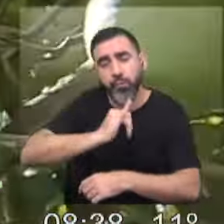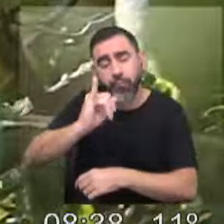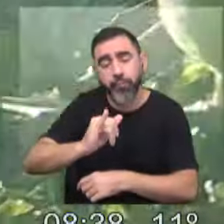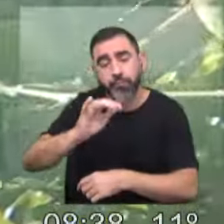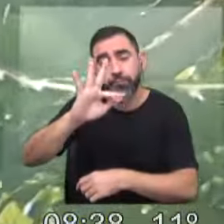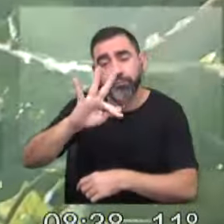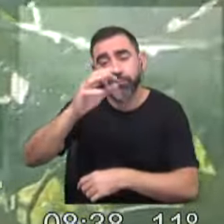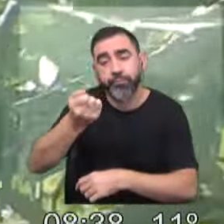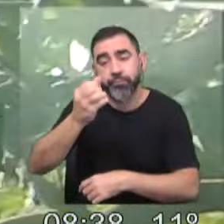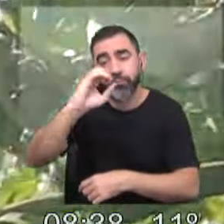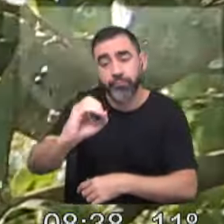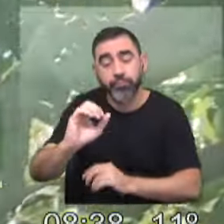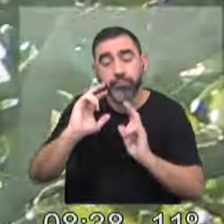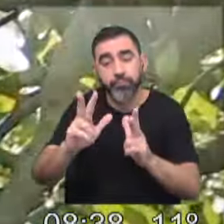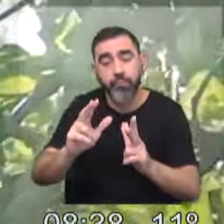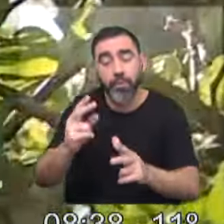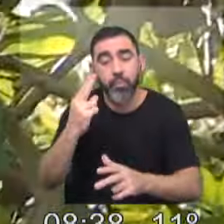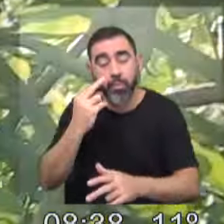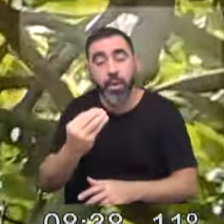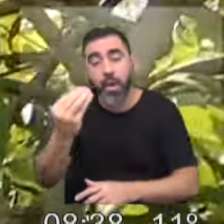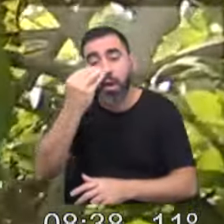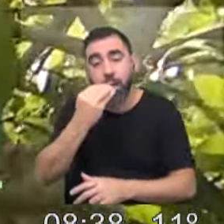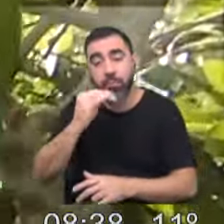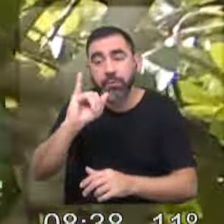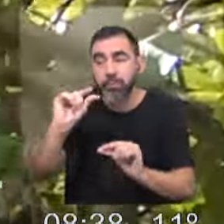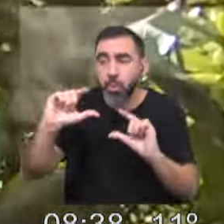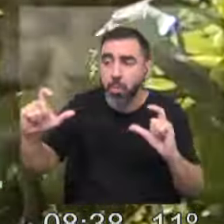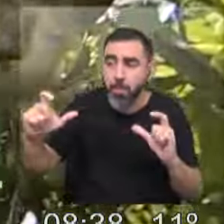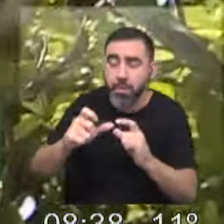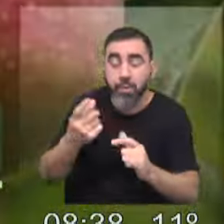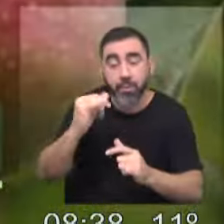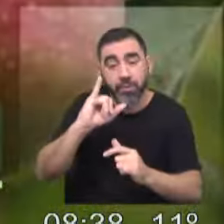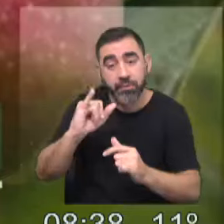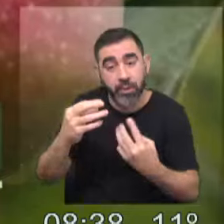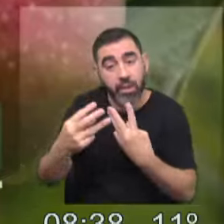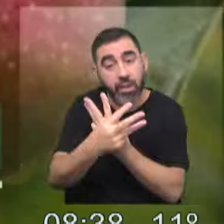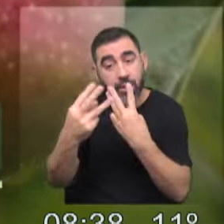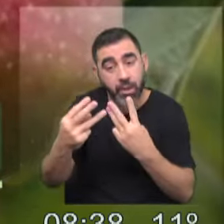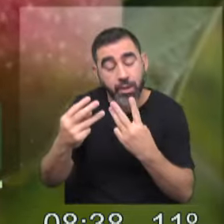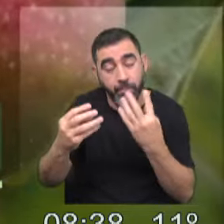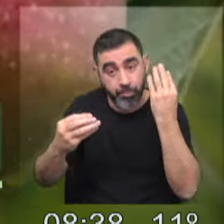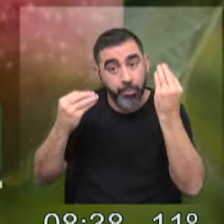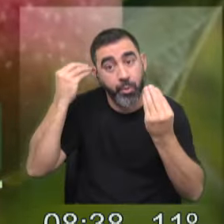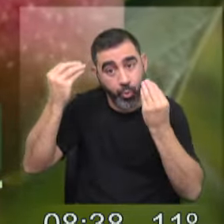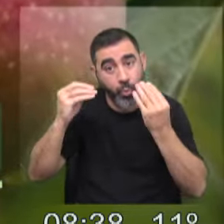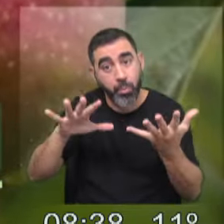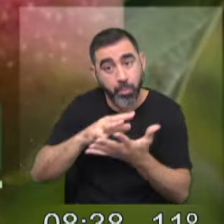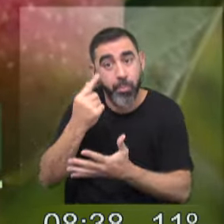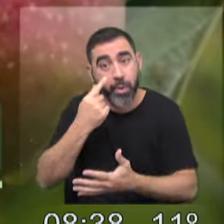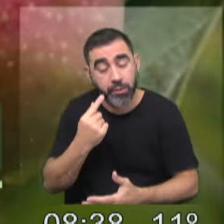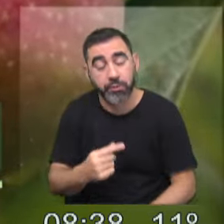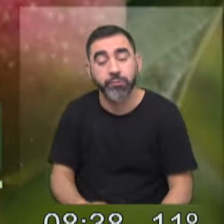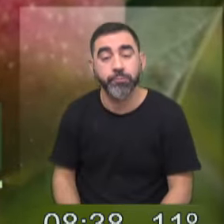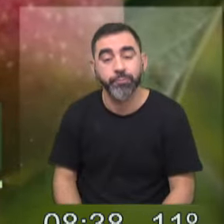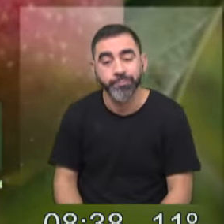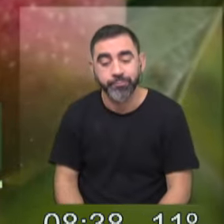de de la inseguridad alimentaria, que si bien se había reducido un poco, sigue en términos que son, por lo menos parecen